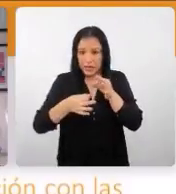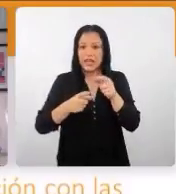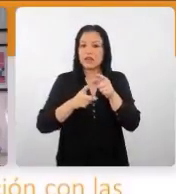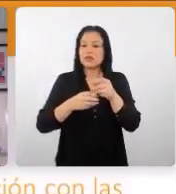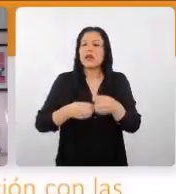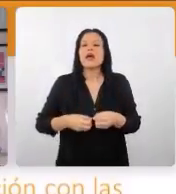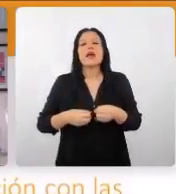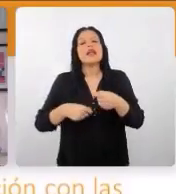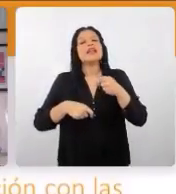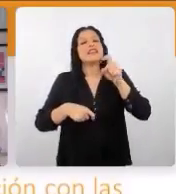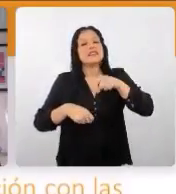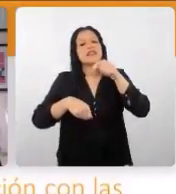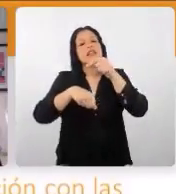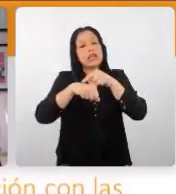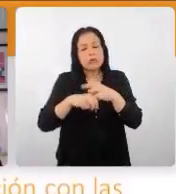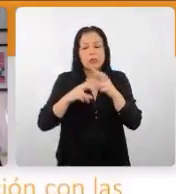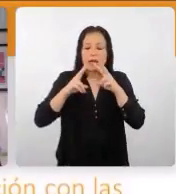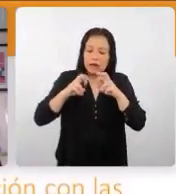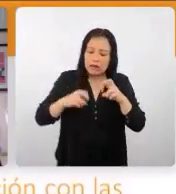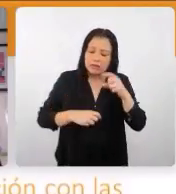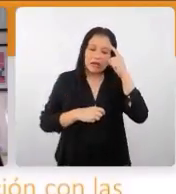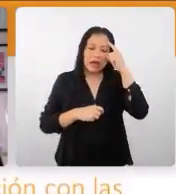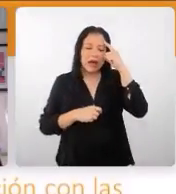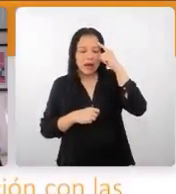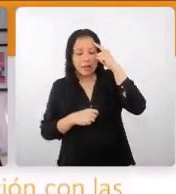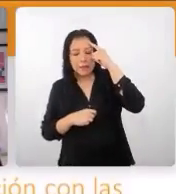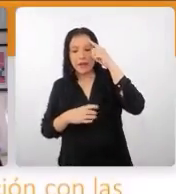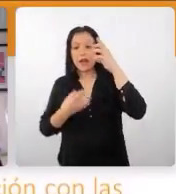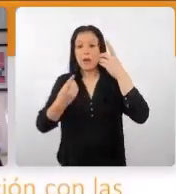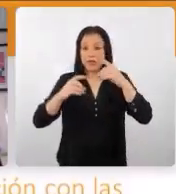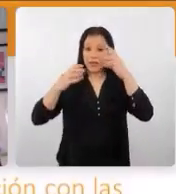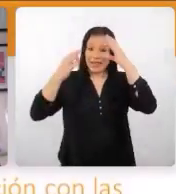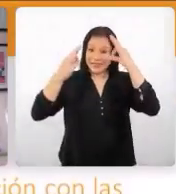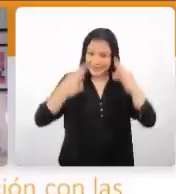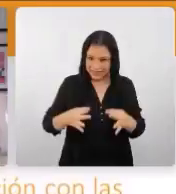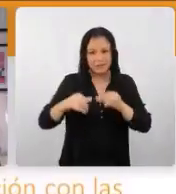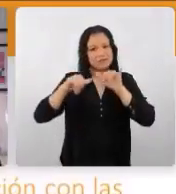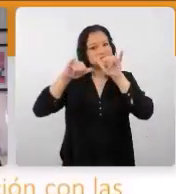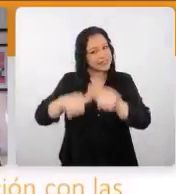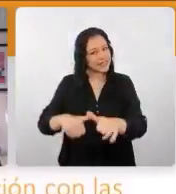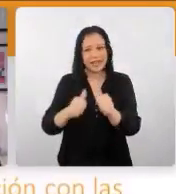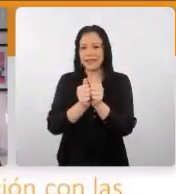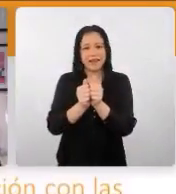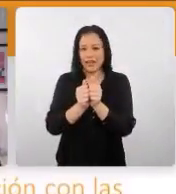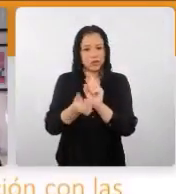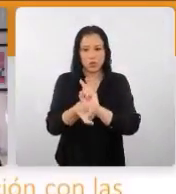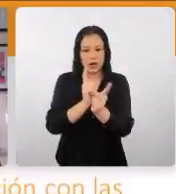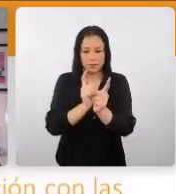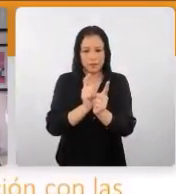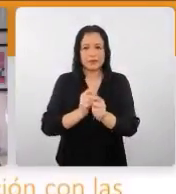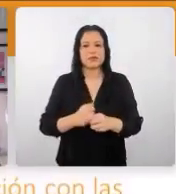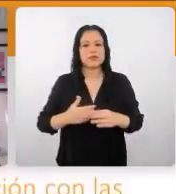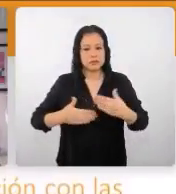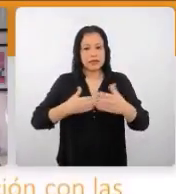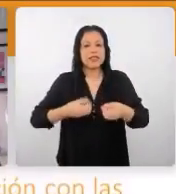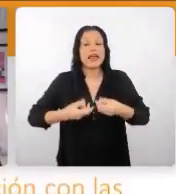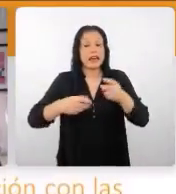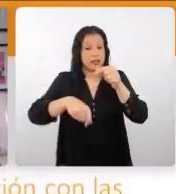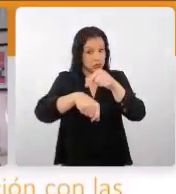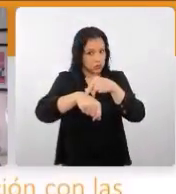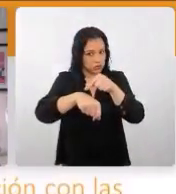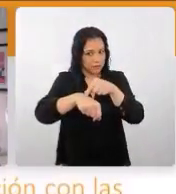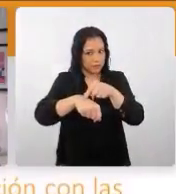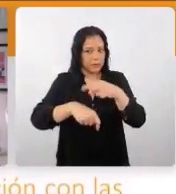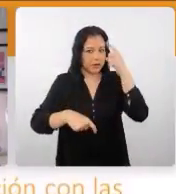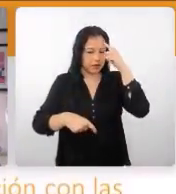la información, ¿sí? Pero ya una vez que toman la decisión, ya se quedan con esa decisión. Entonces, eso es un